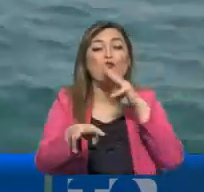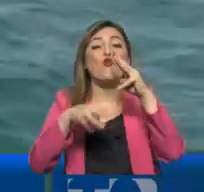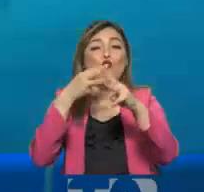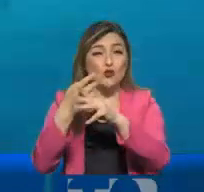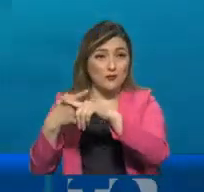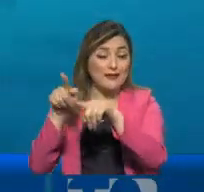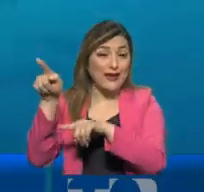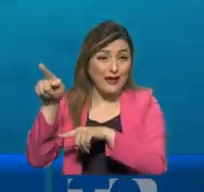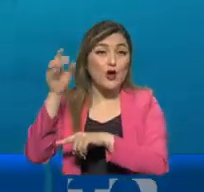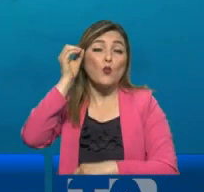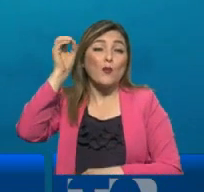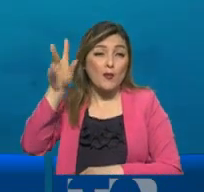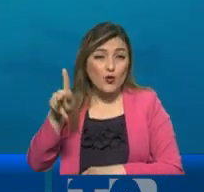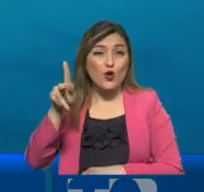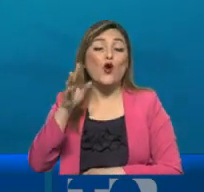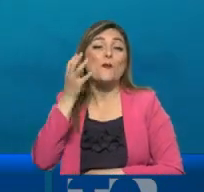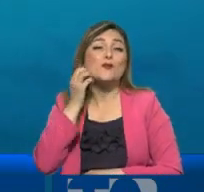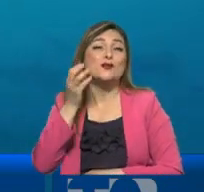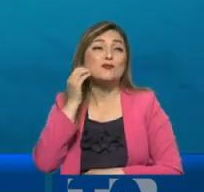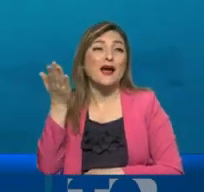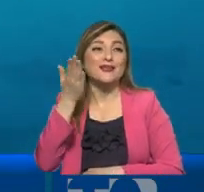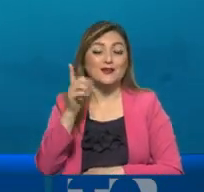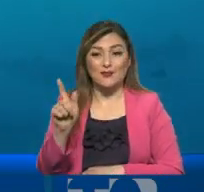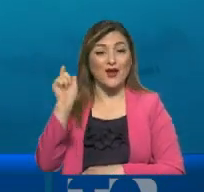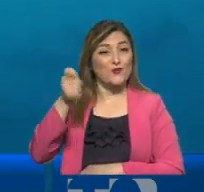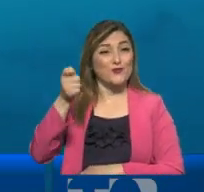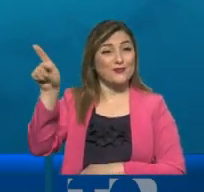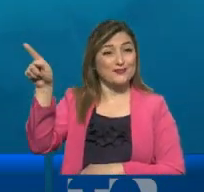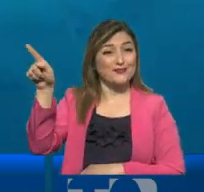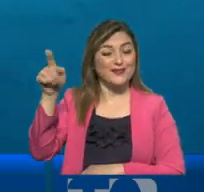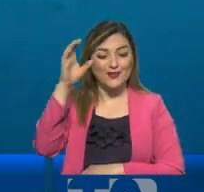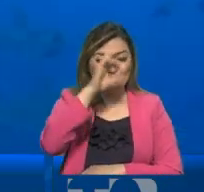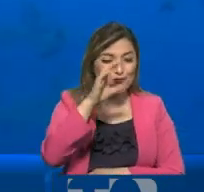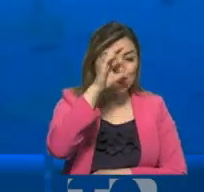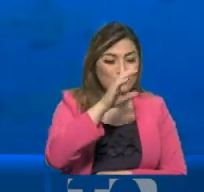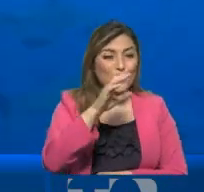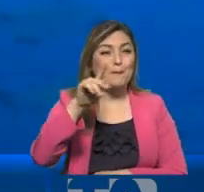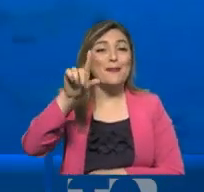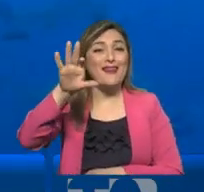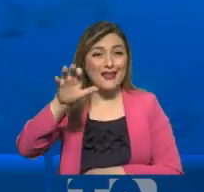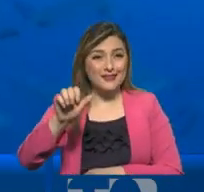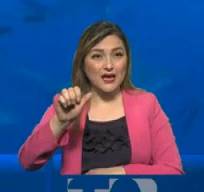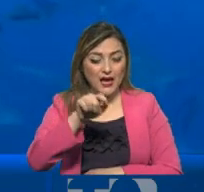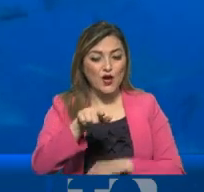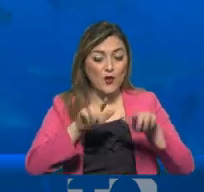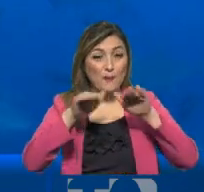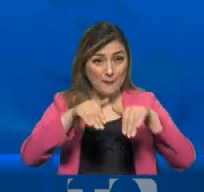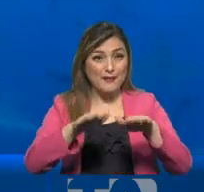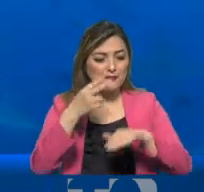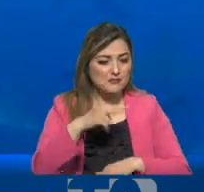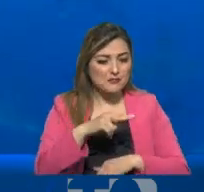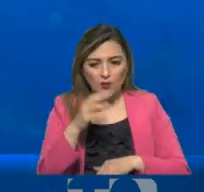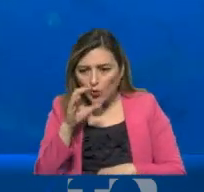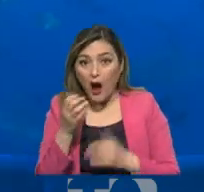Plata antes se observaban tiburones martillo y que ahora han desaparecido. Hace una comparación del valor